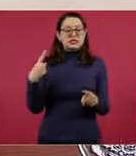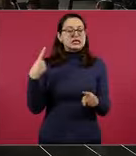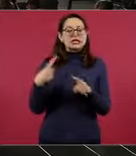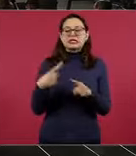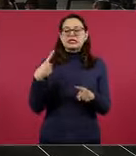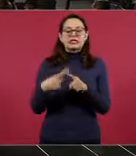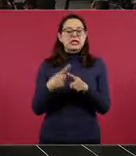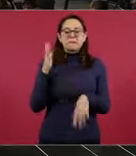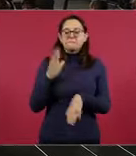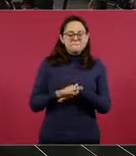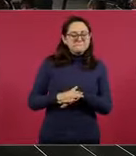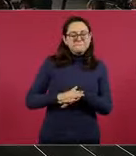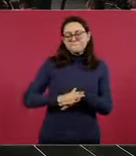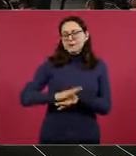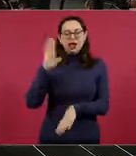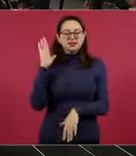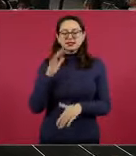Obregón,